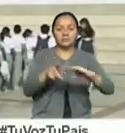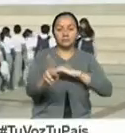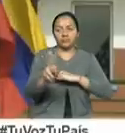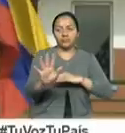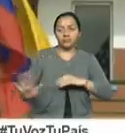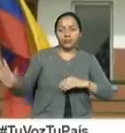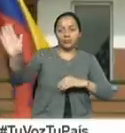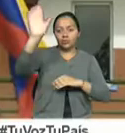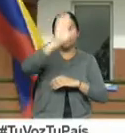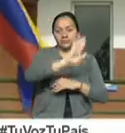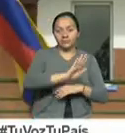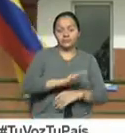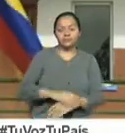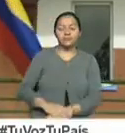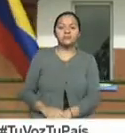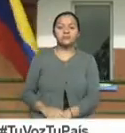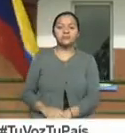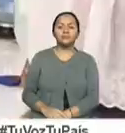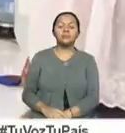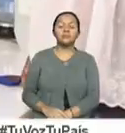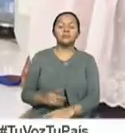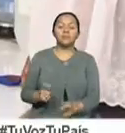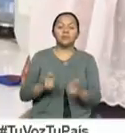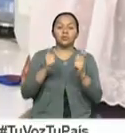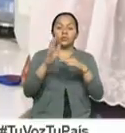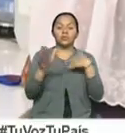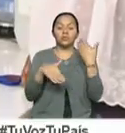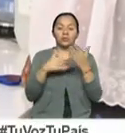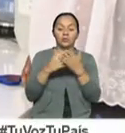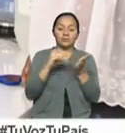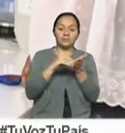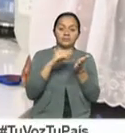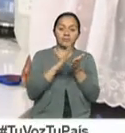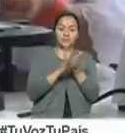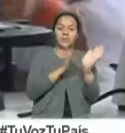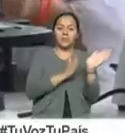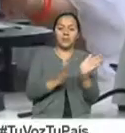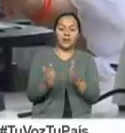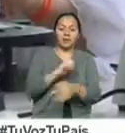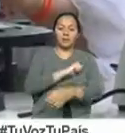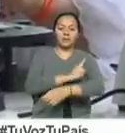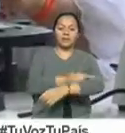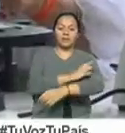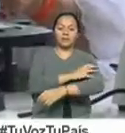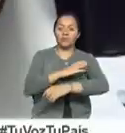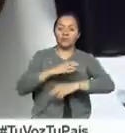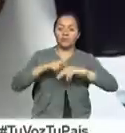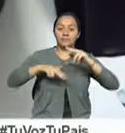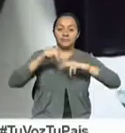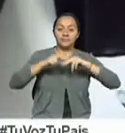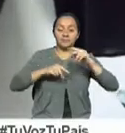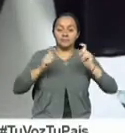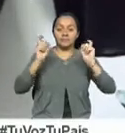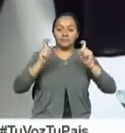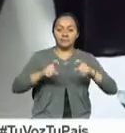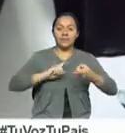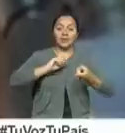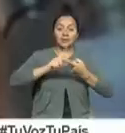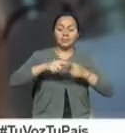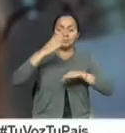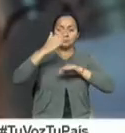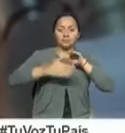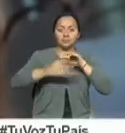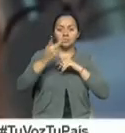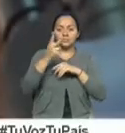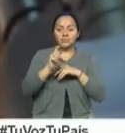país. La entrega de esta obra se enmarca dentro del plan de fortalecimiento de infraestructura. Hasta finales de año,